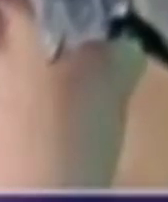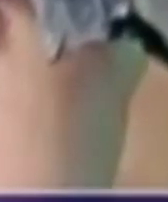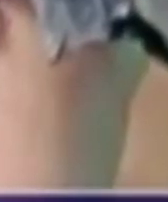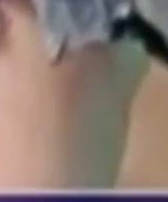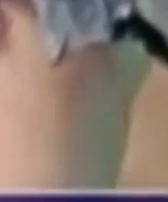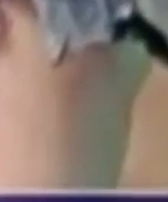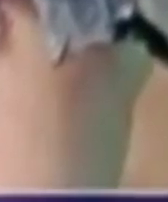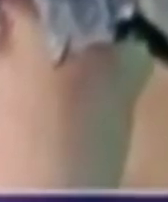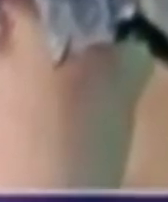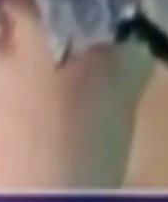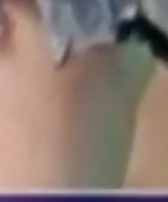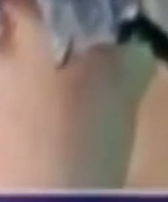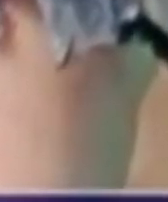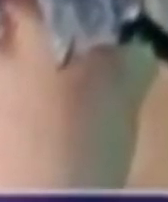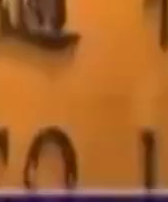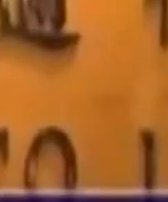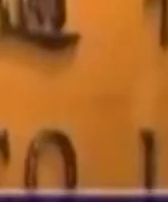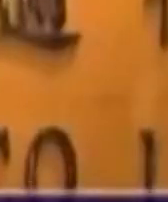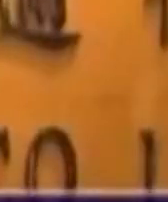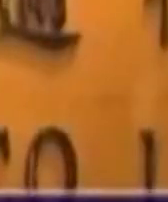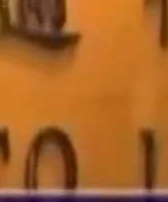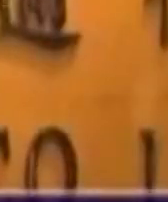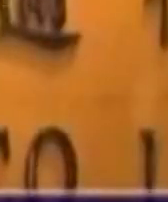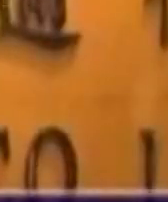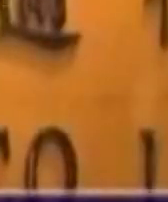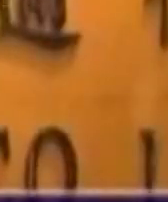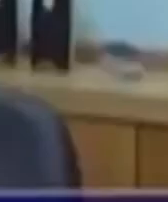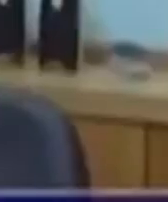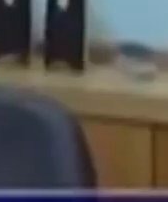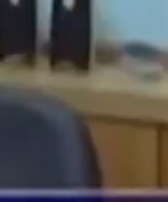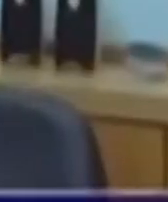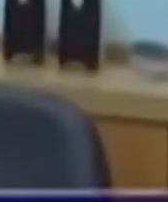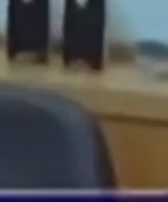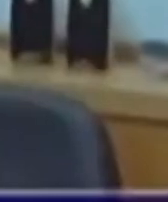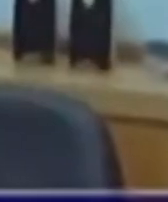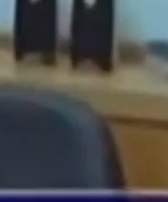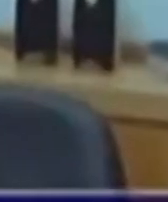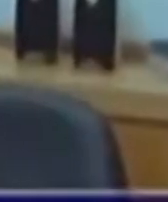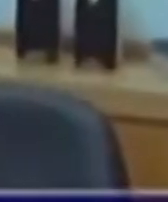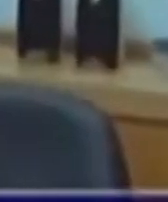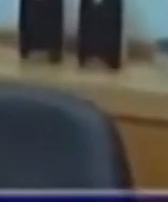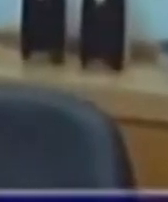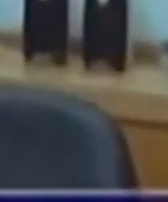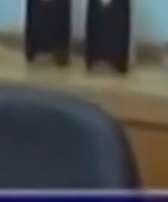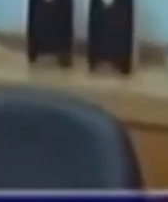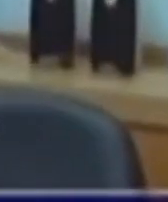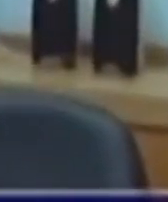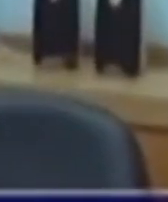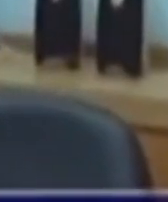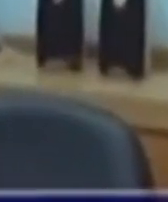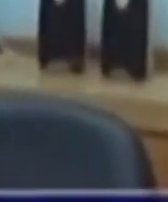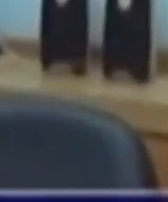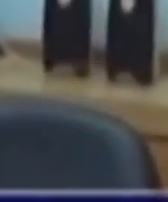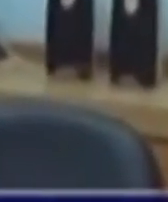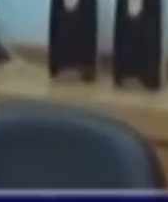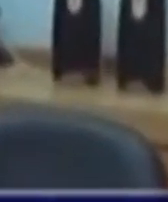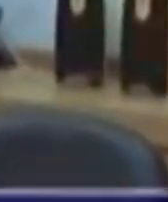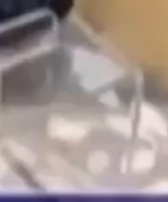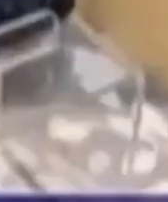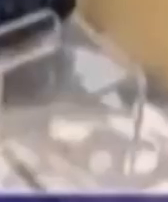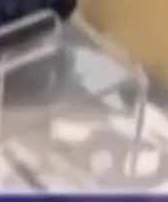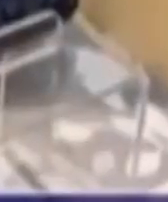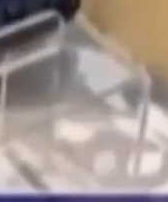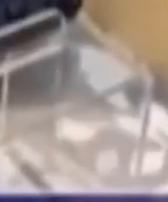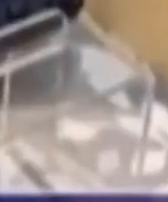y el fabricante, Gold Apollo. Es una empresa de Taiwán y su dueño asegura que ellos no tienen nada que ver y que una firma